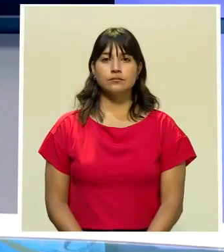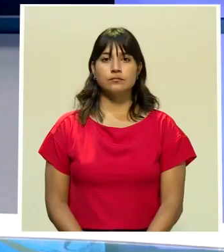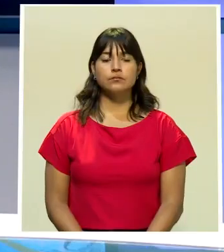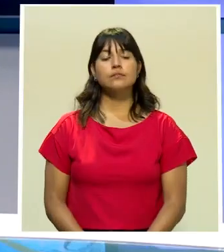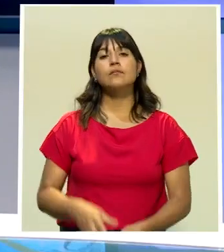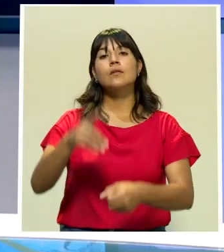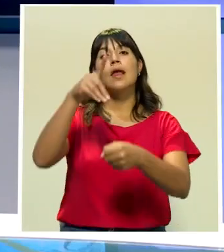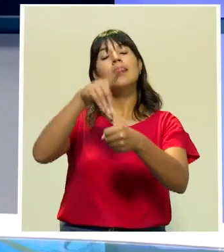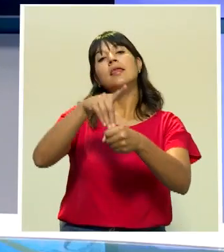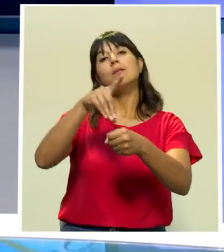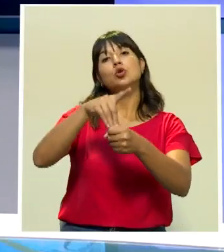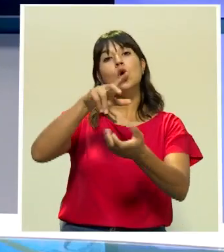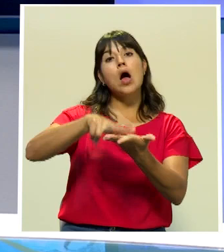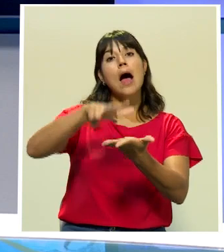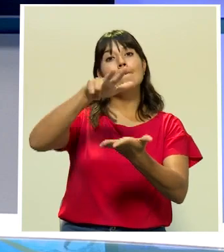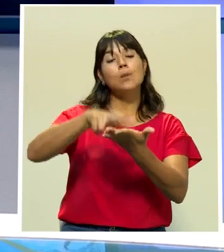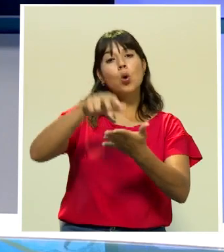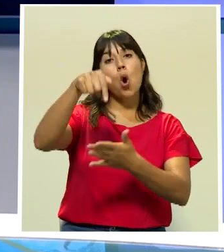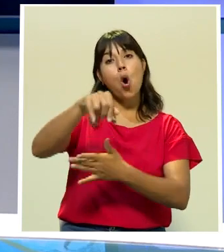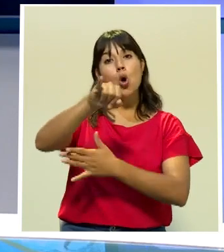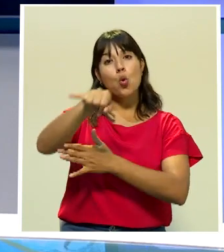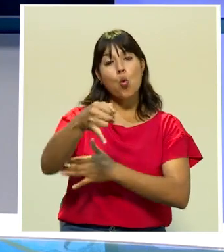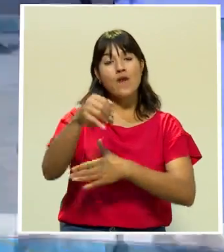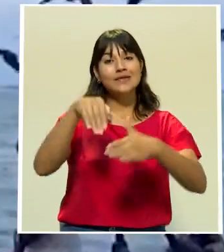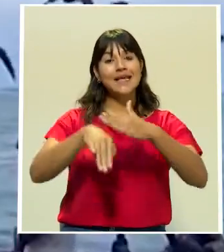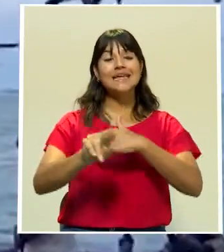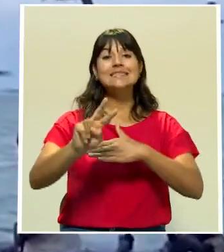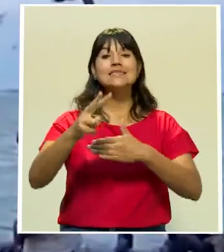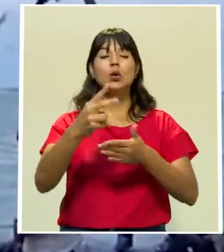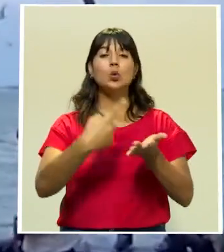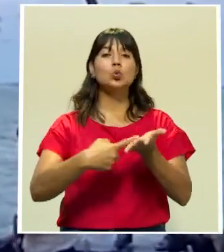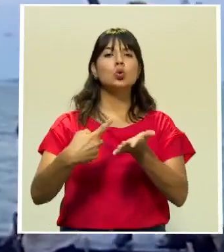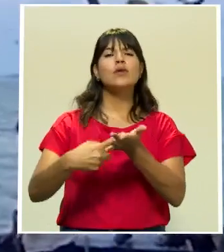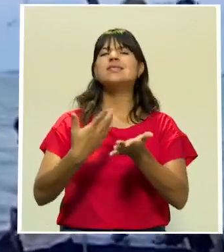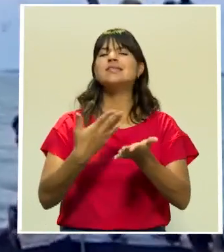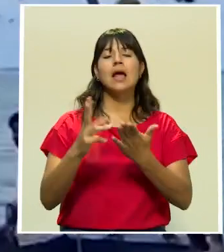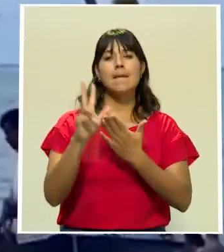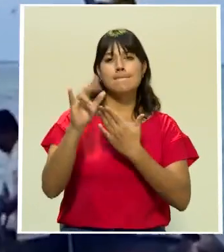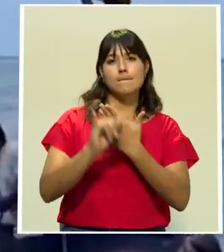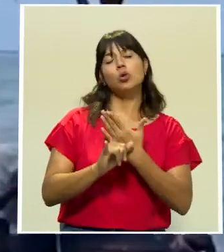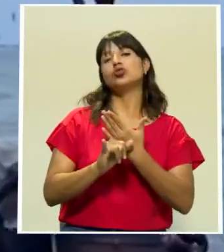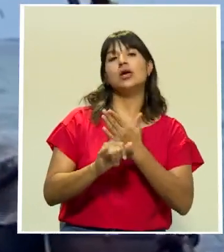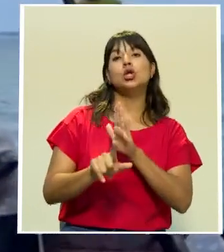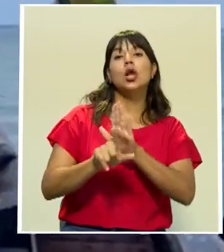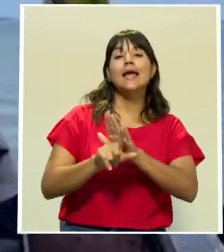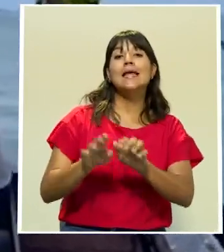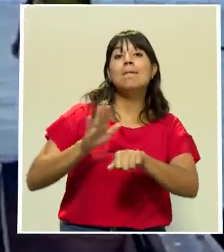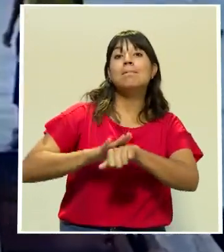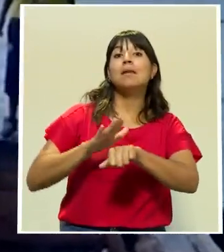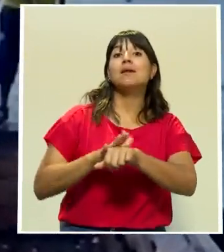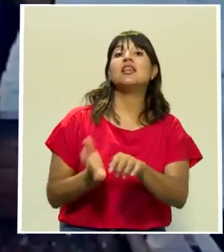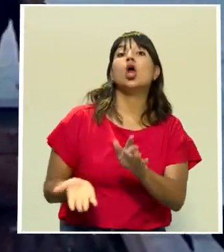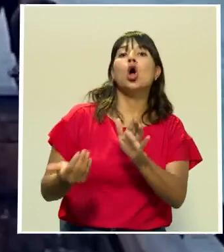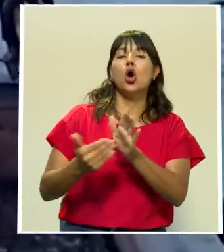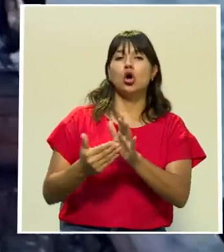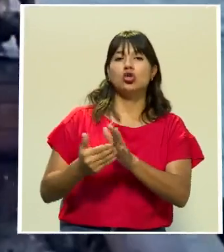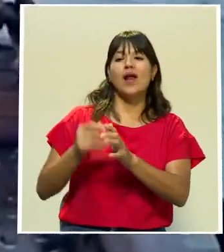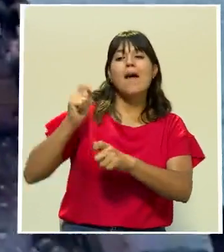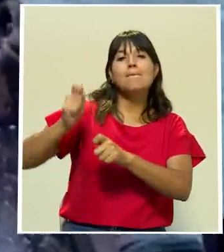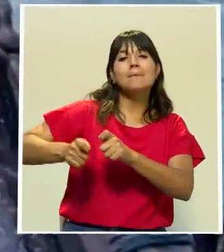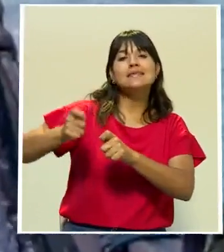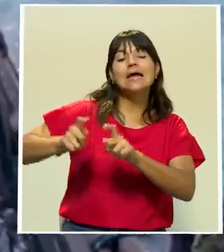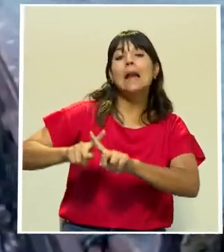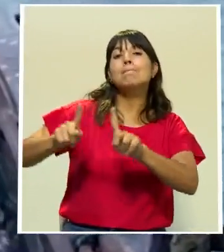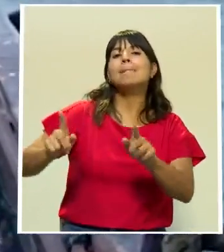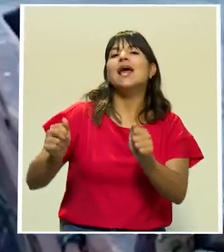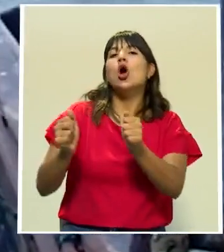Los diputados aprobaron este jueves en segundo debate el proyecto de ley que revive la pesca de arrastre en el país.